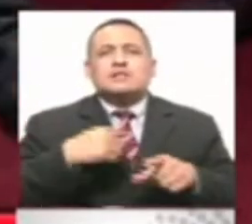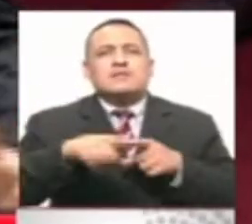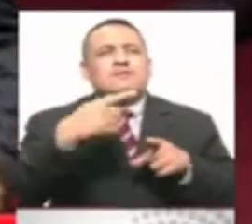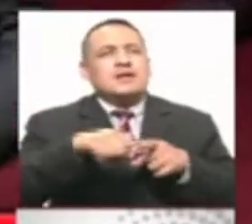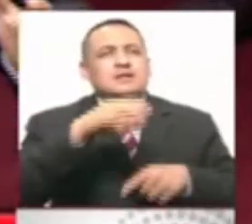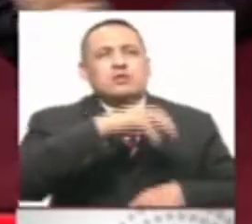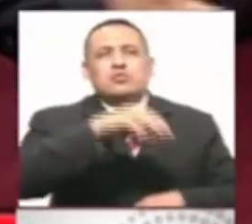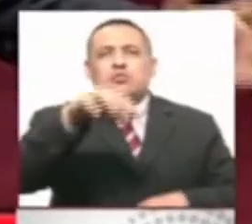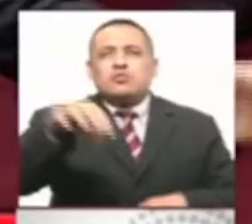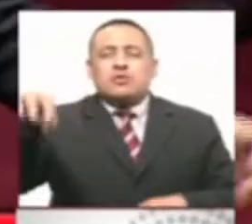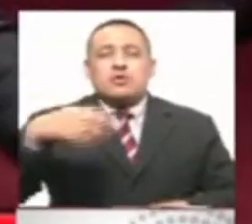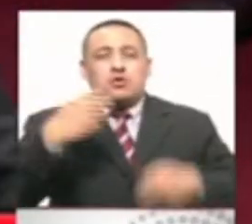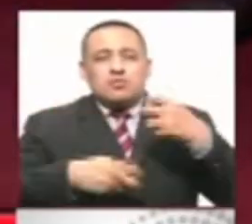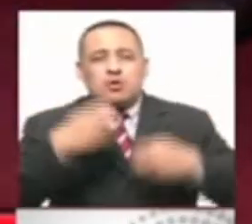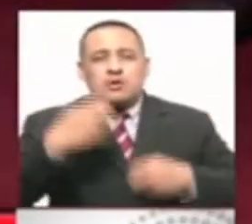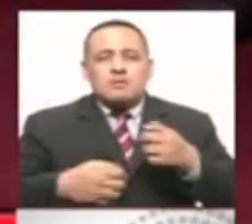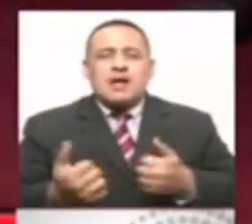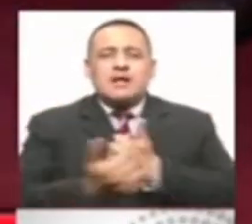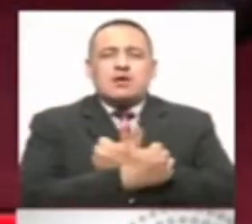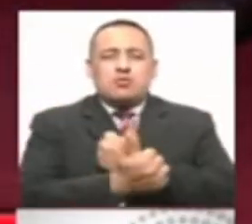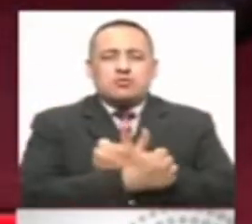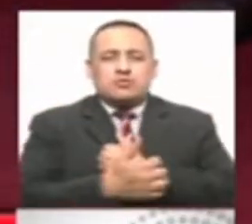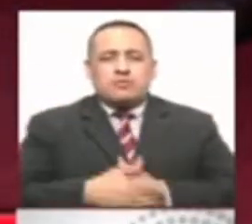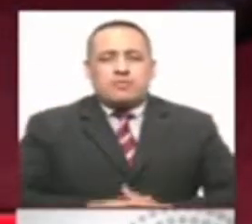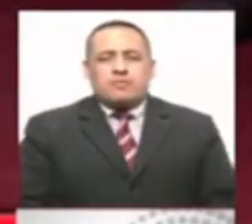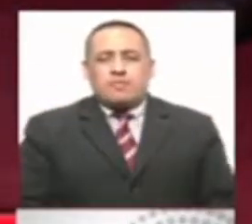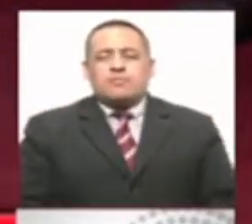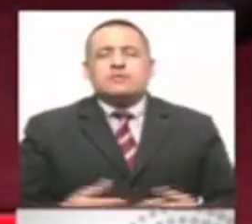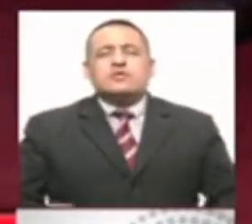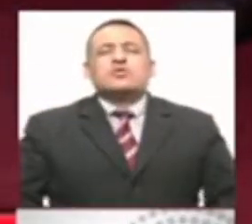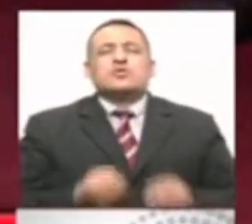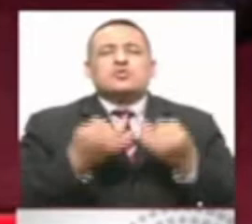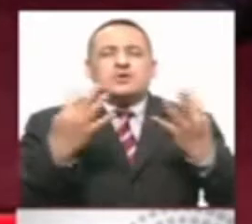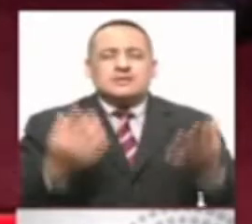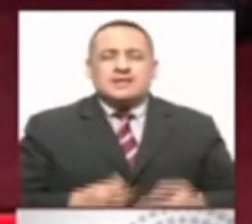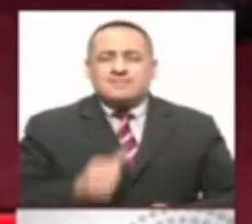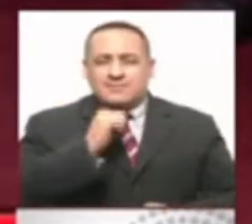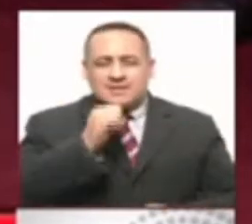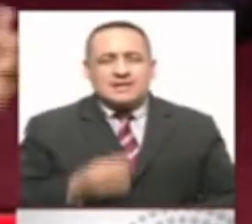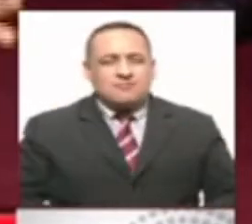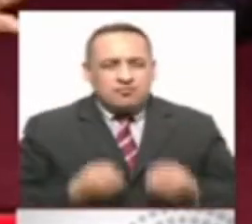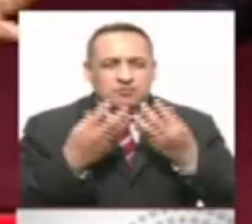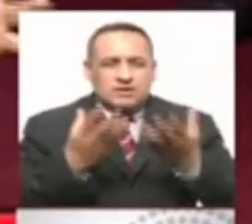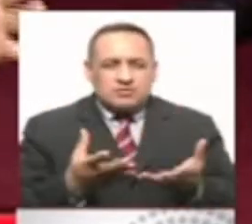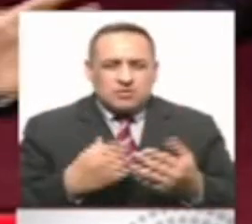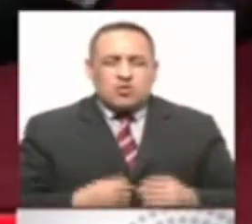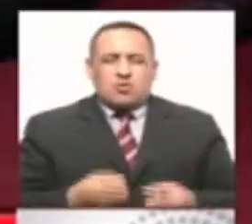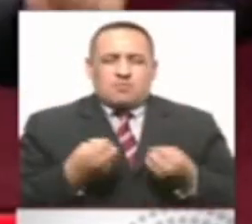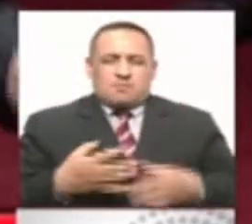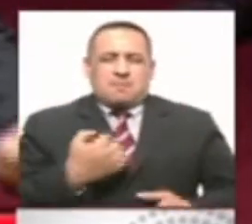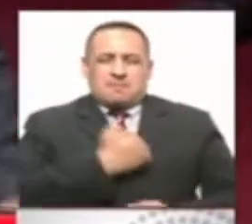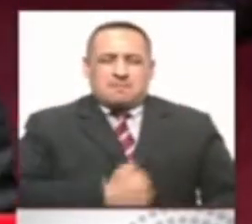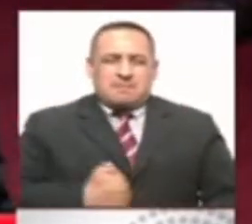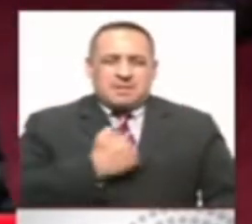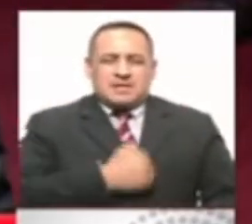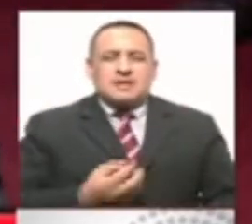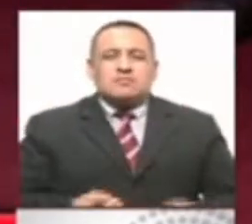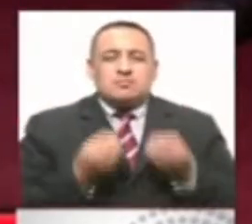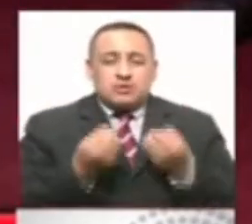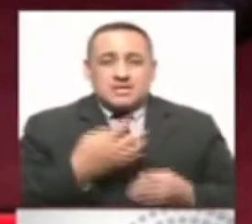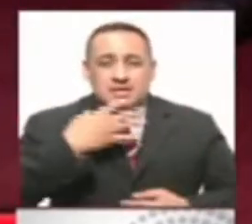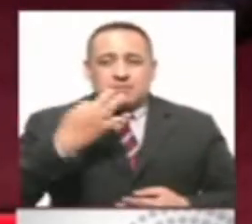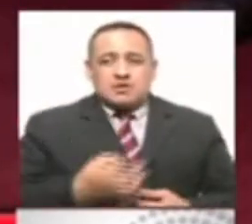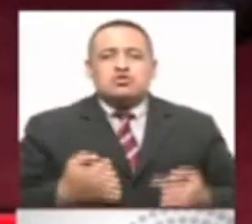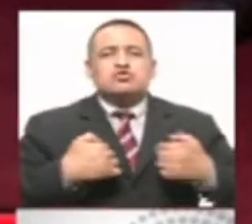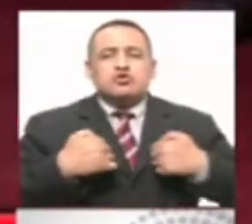lados donde hay problemas en Ayacucho. ¿Cuánta desinformación y cuánta pena me da? Porque precisamente